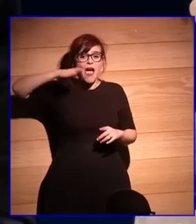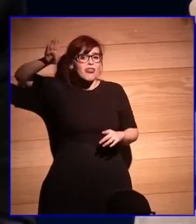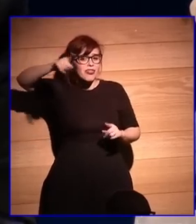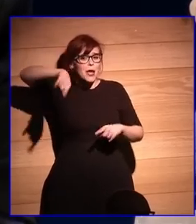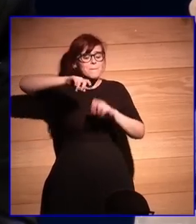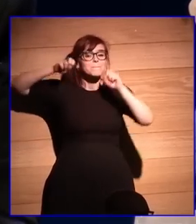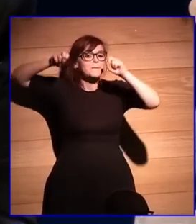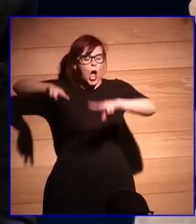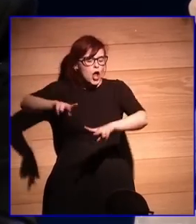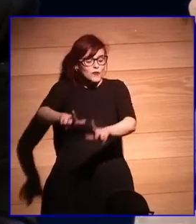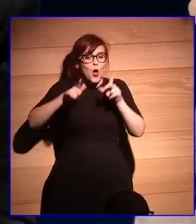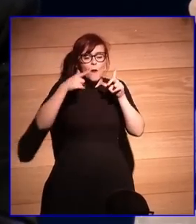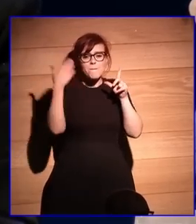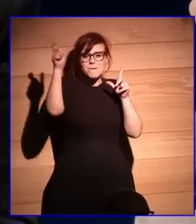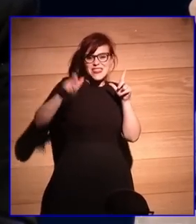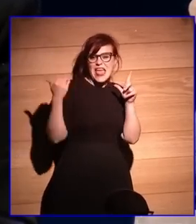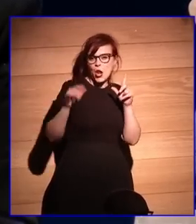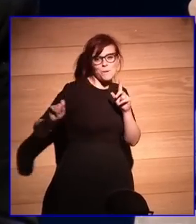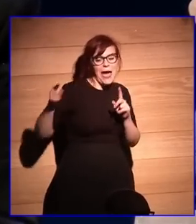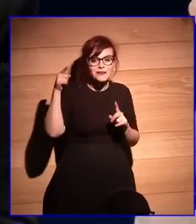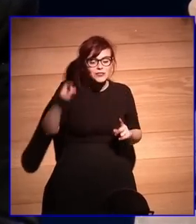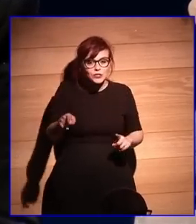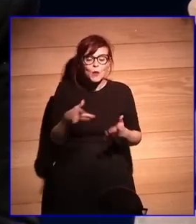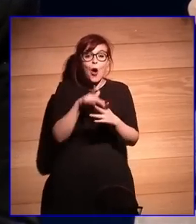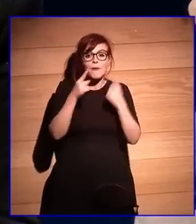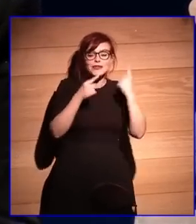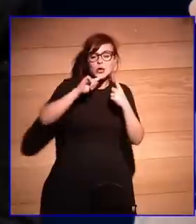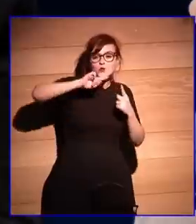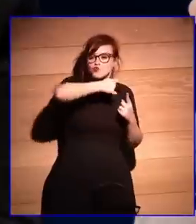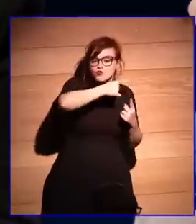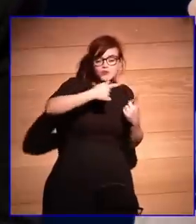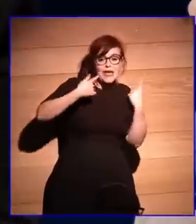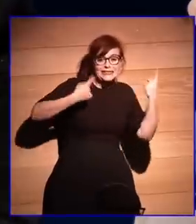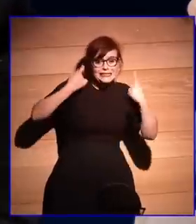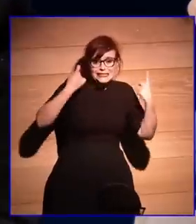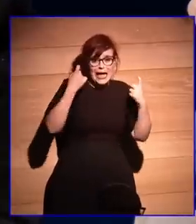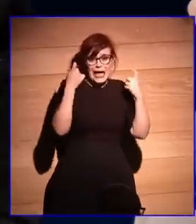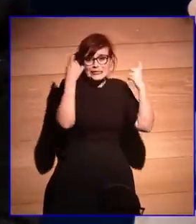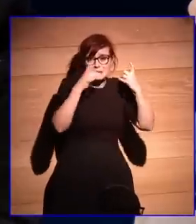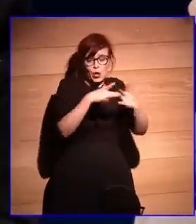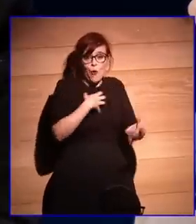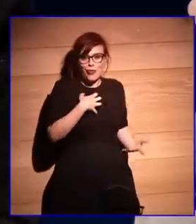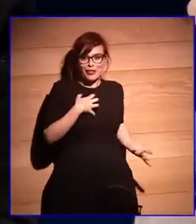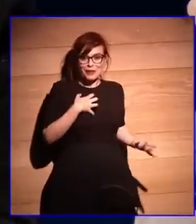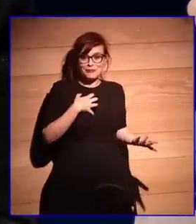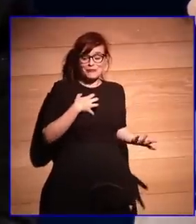villano tiene que molar. Hacer películas en las que los malos fueran los rusos y no acabó por no hacerlas.